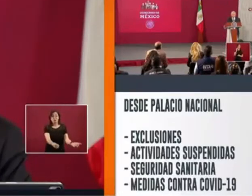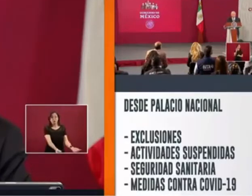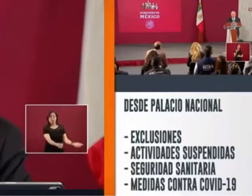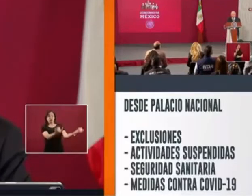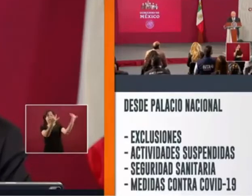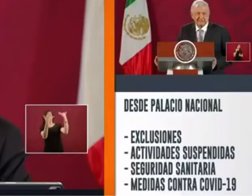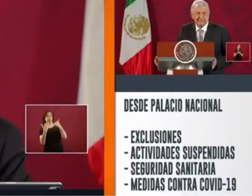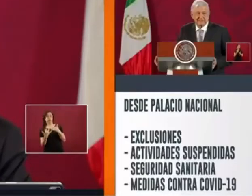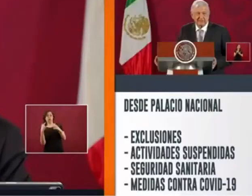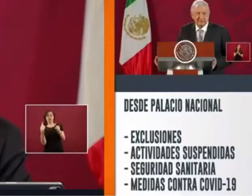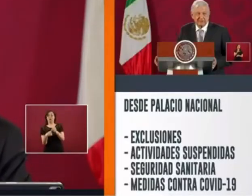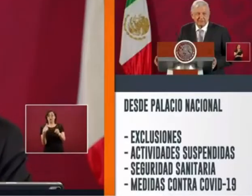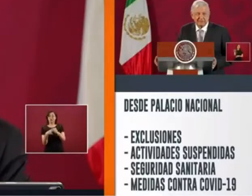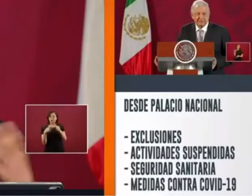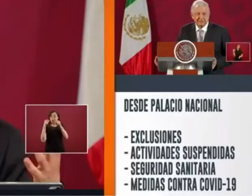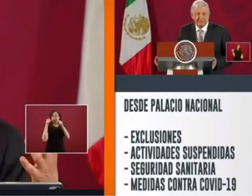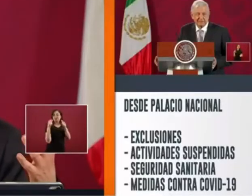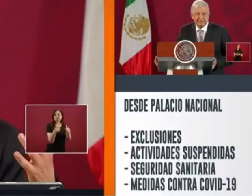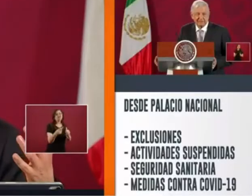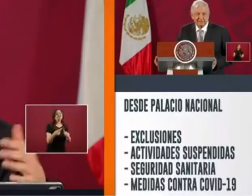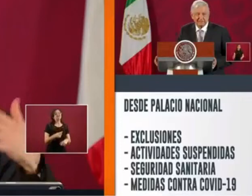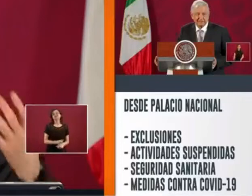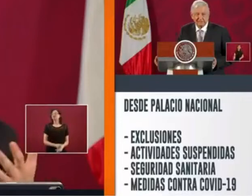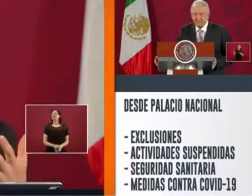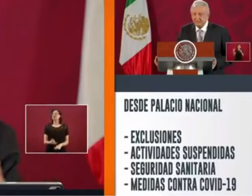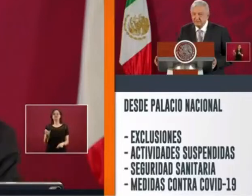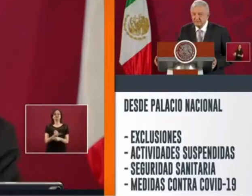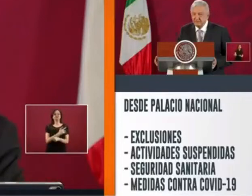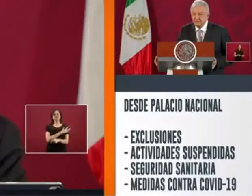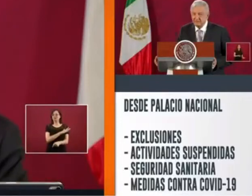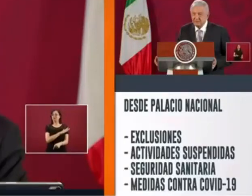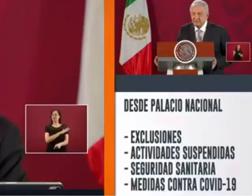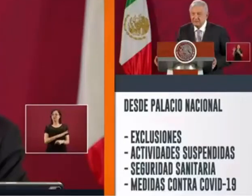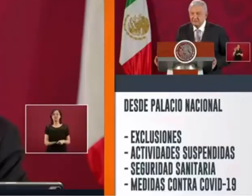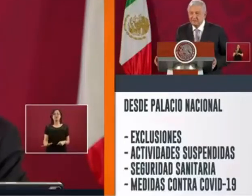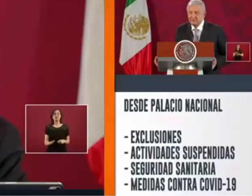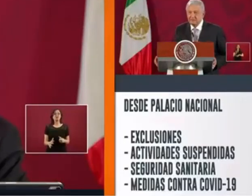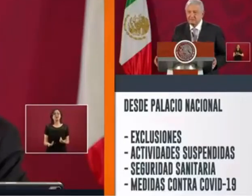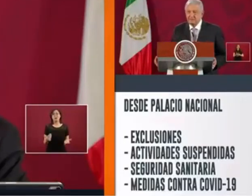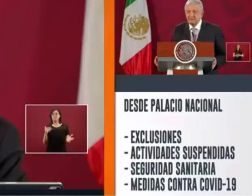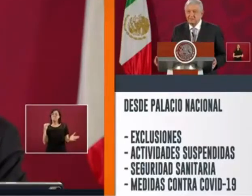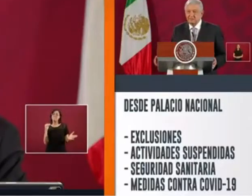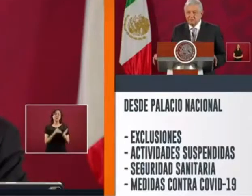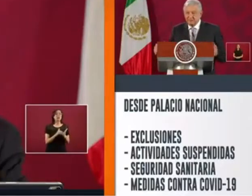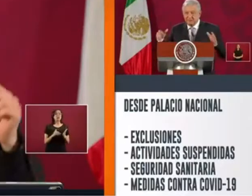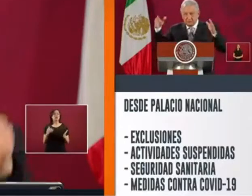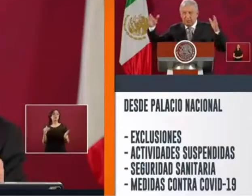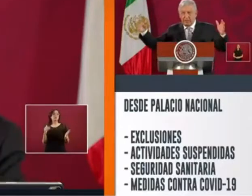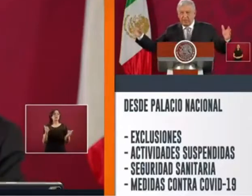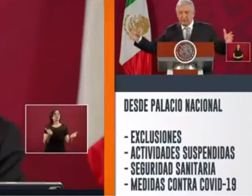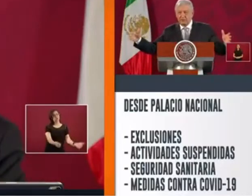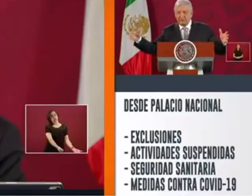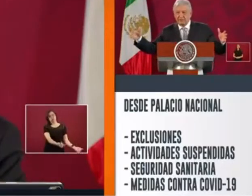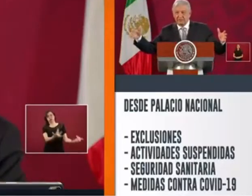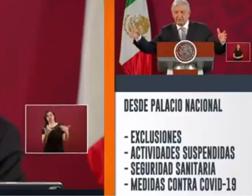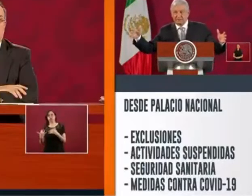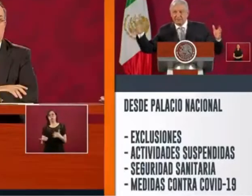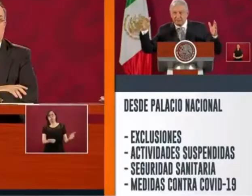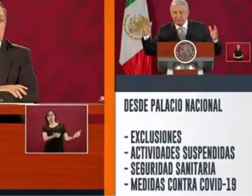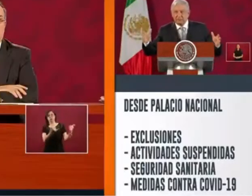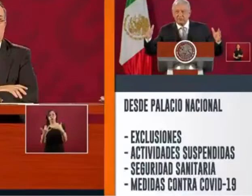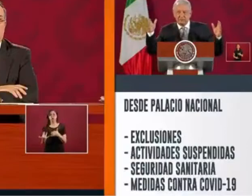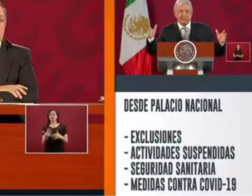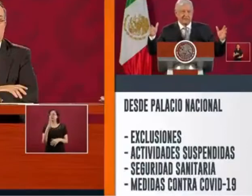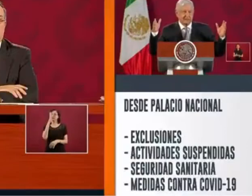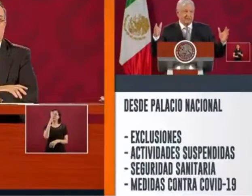se garantiza que lo tendremos, ¿no? A ver, se garantiza, pero hay que recordar, hay un problema de operación de los fondos